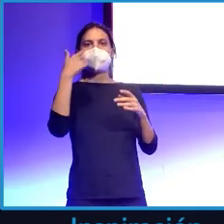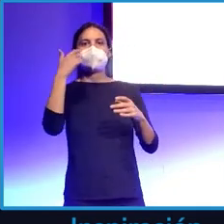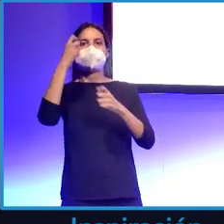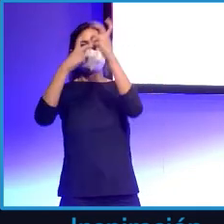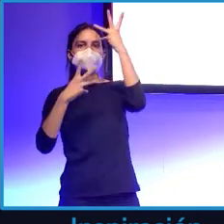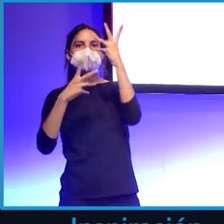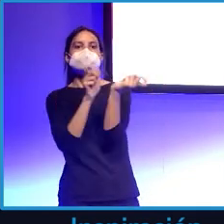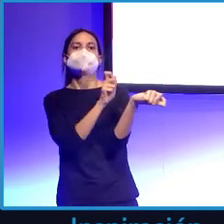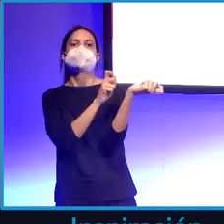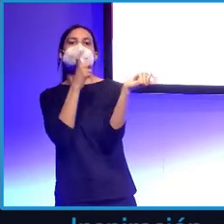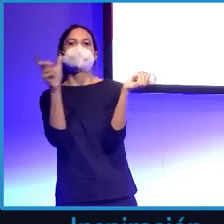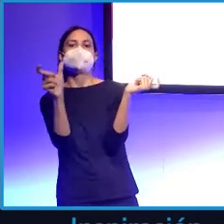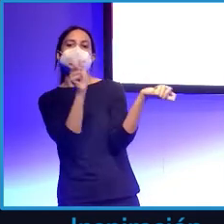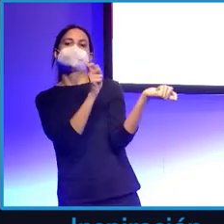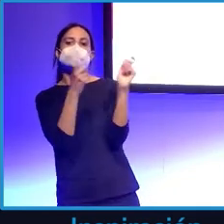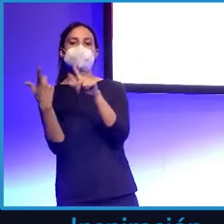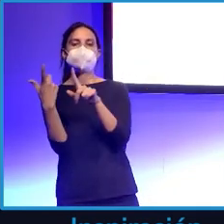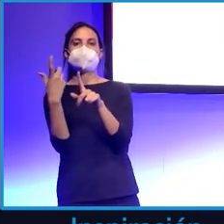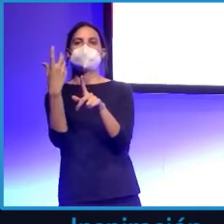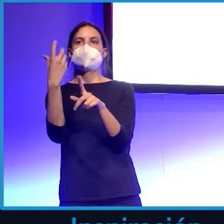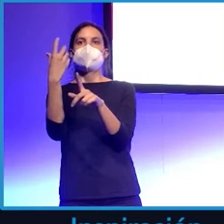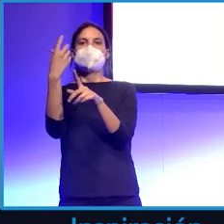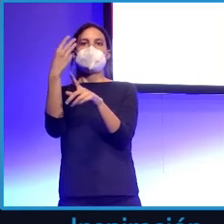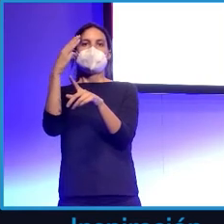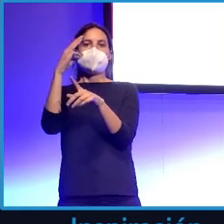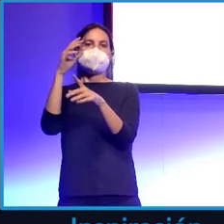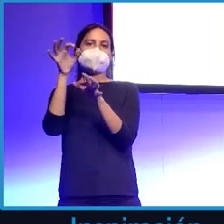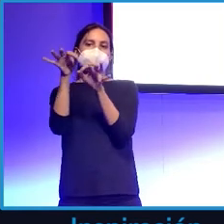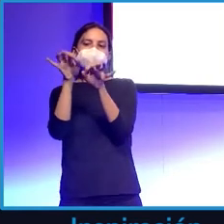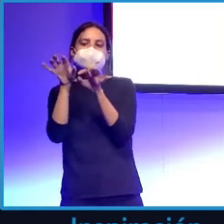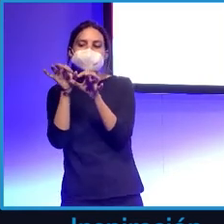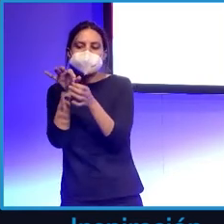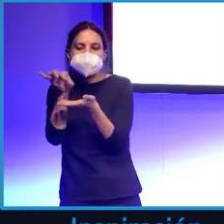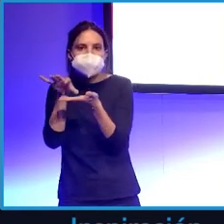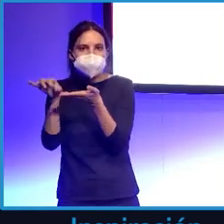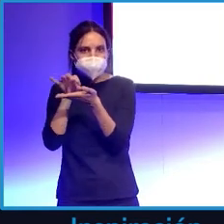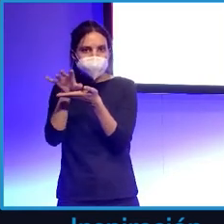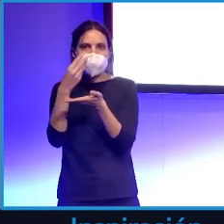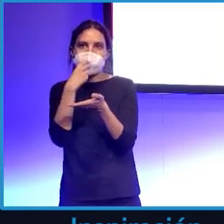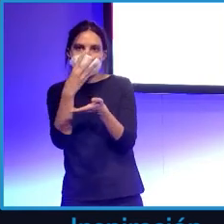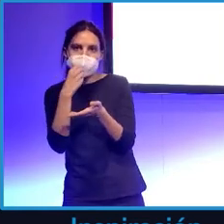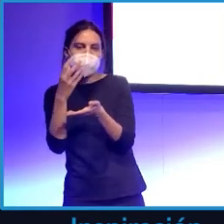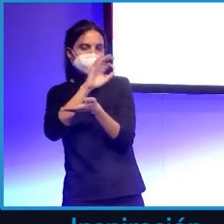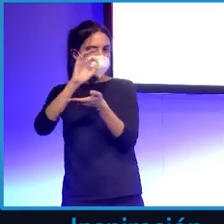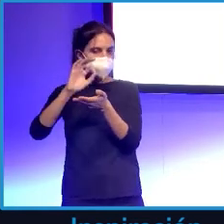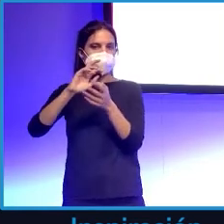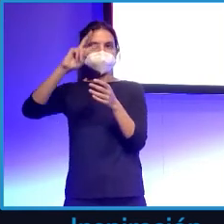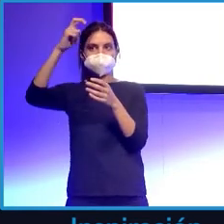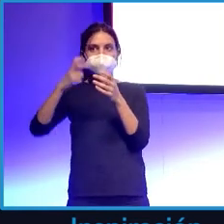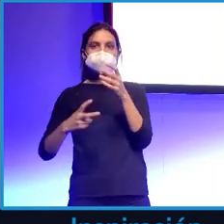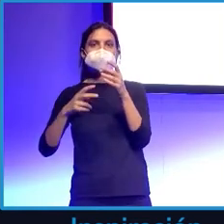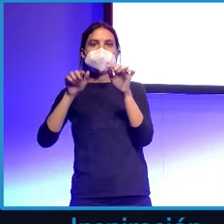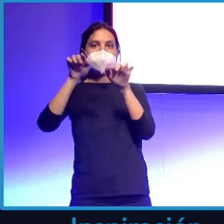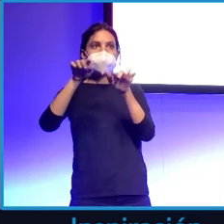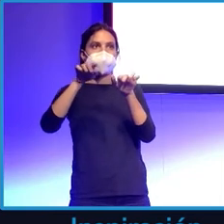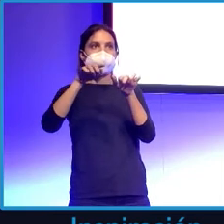comprar comida de perros me interesa posicionarlo es anchor text google lo lee con lo cual es algo por lo que tenemos que jugar es